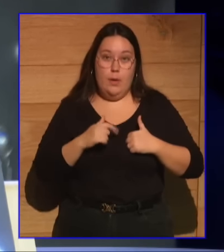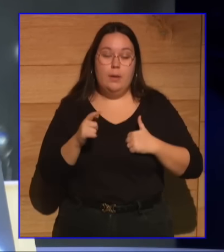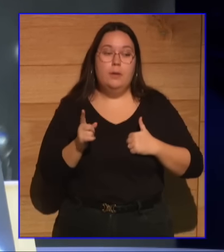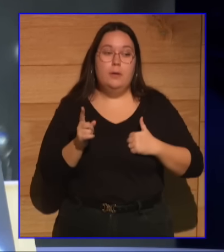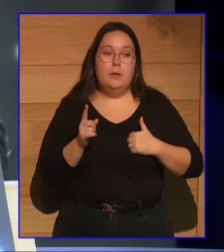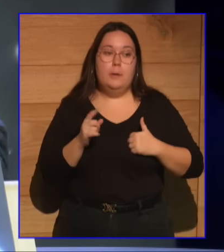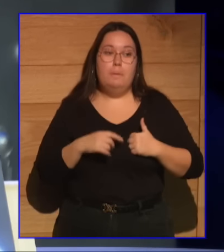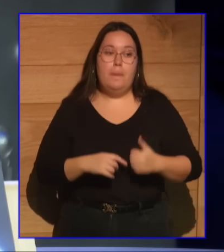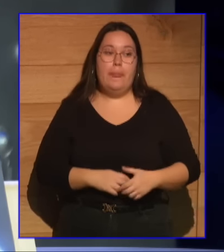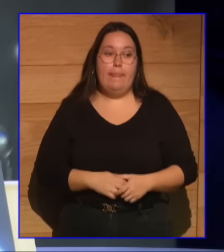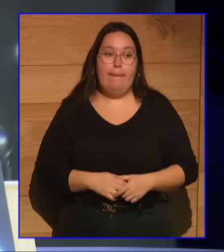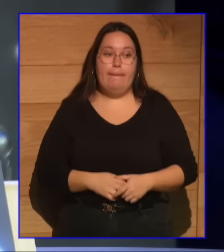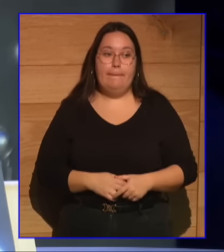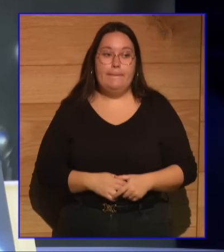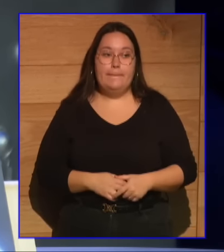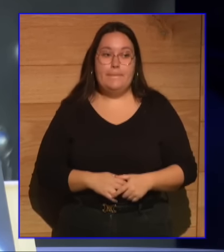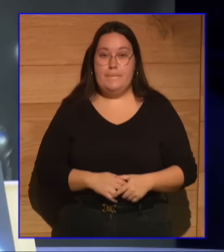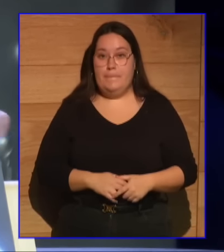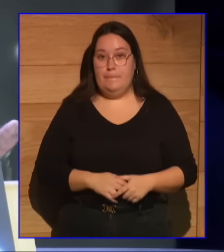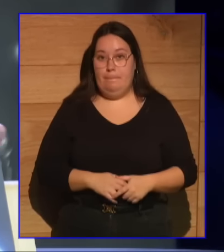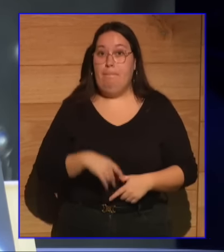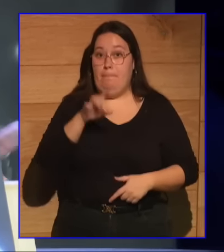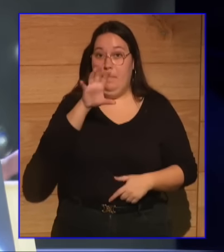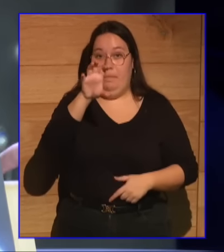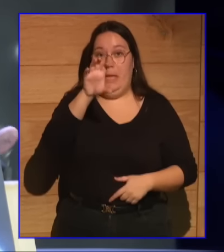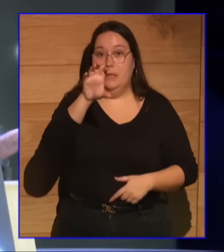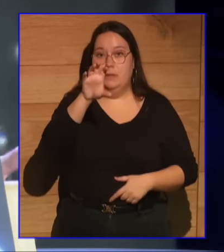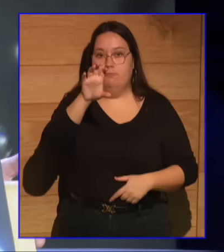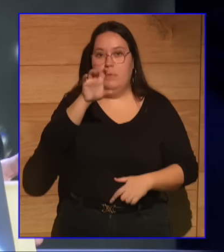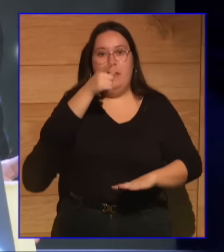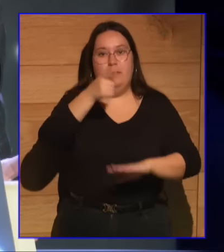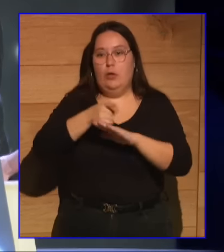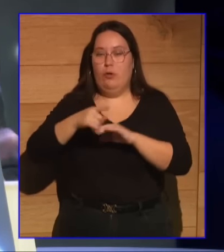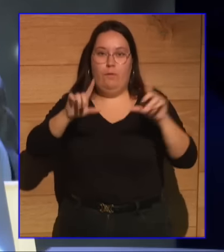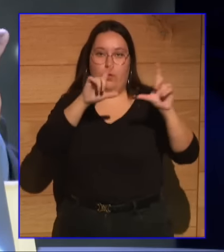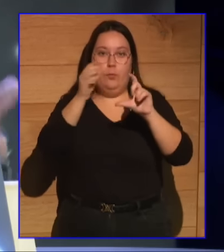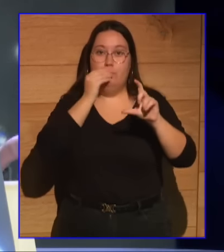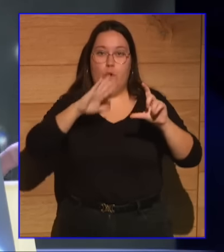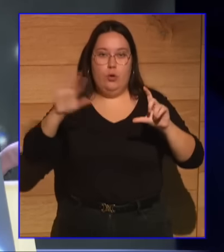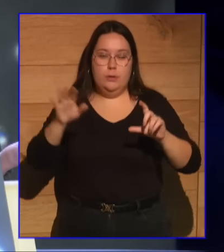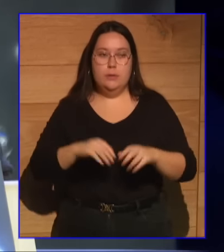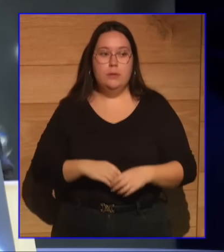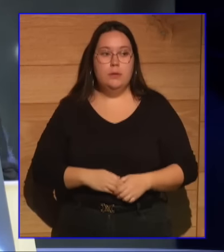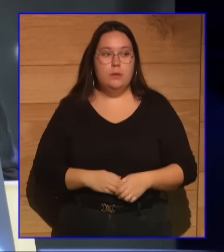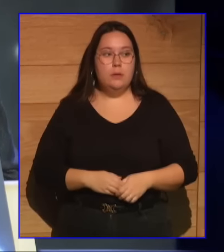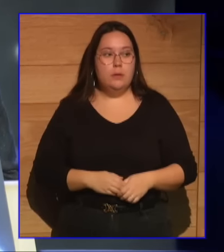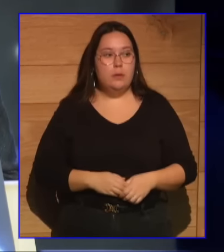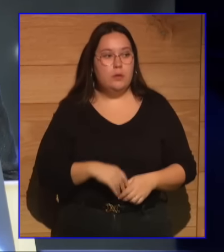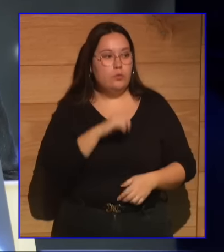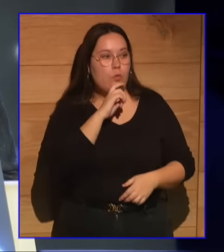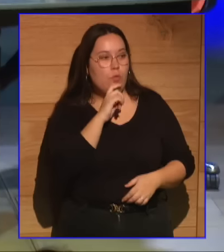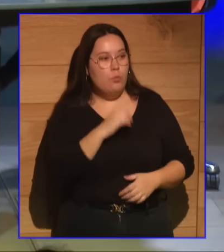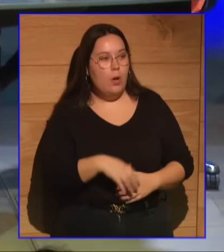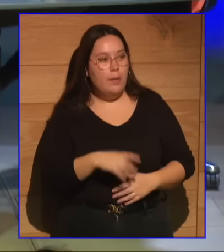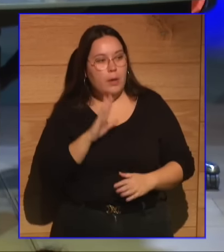sea como la patria de los grandes directores de fotografía. Si hay una meca... ¿Esto cómo va? A ver,